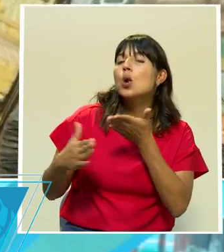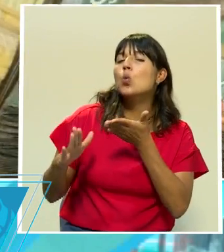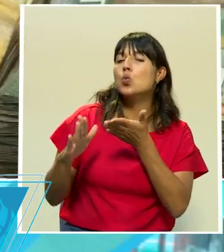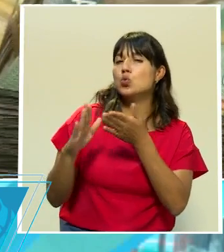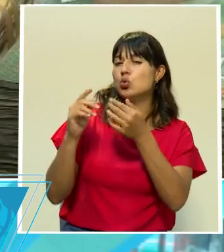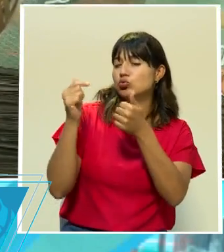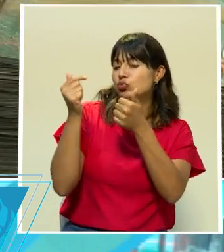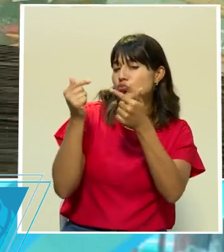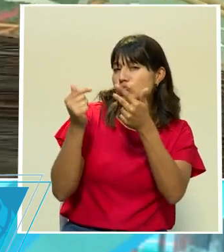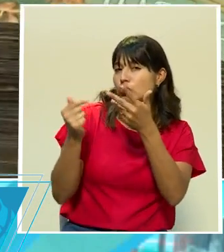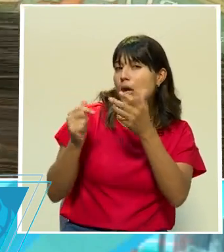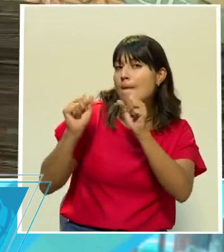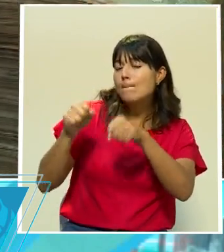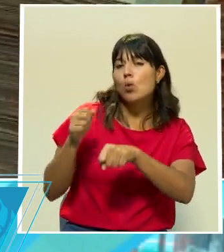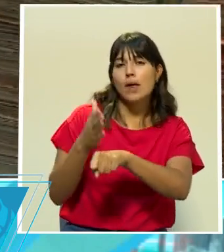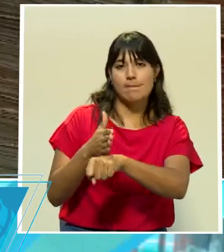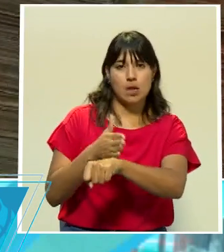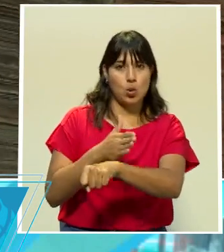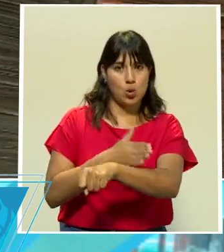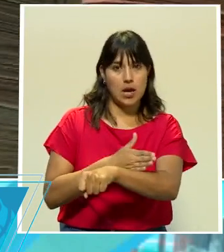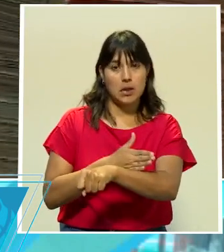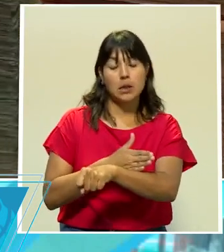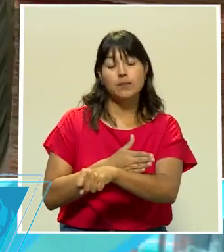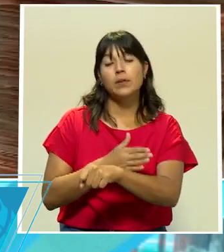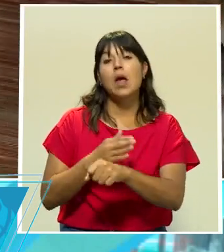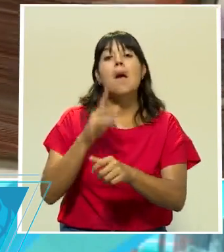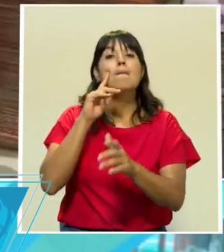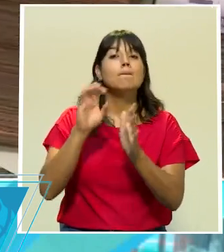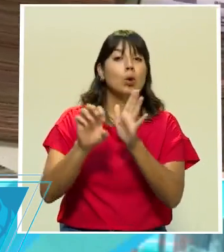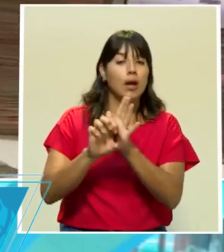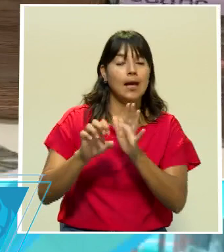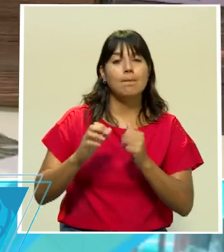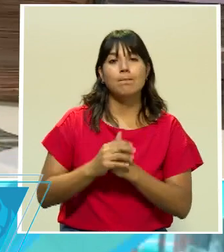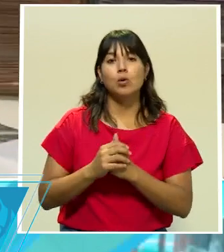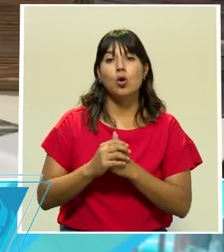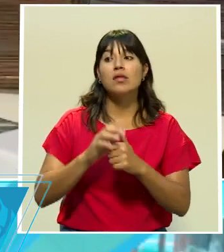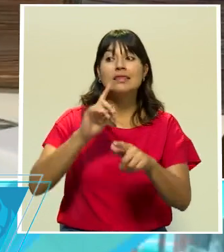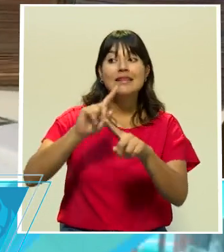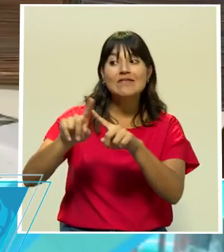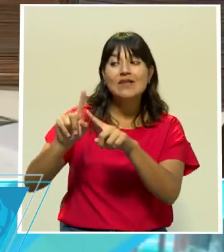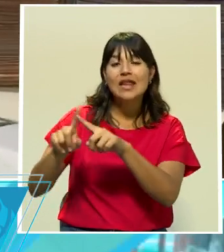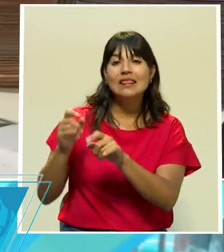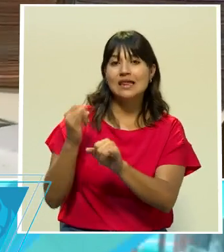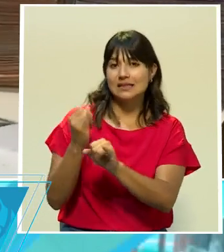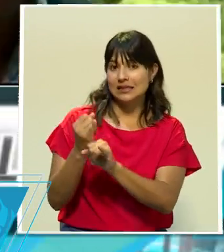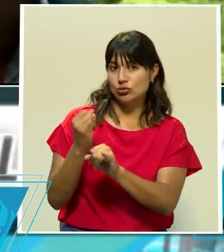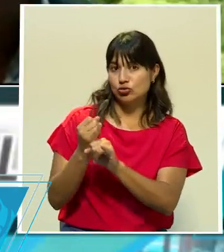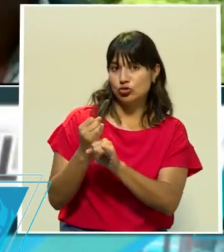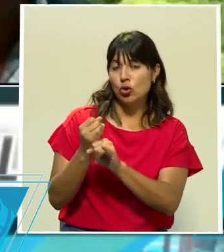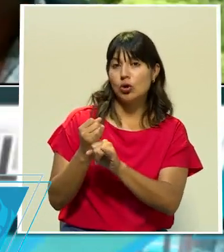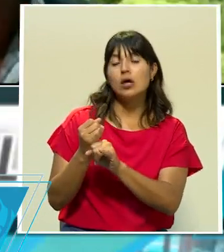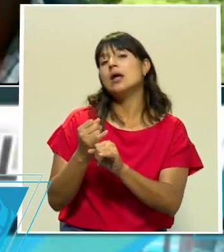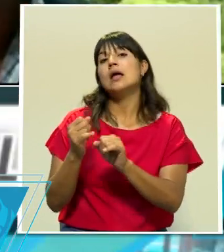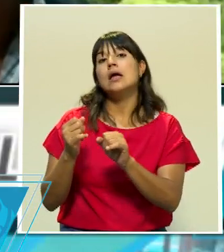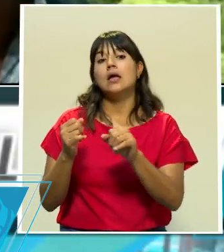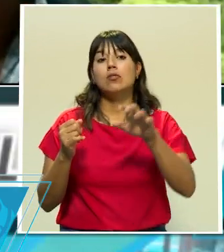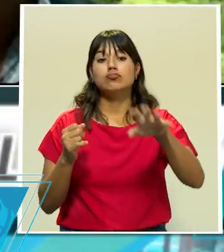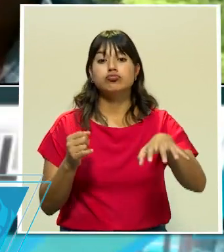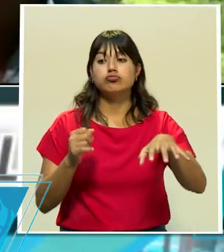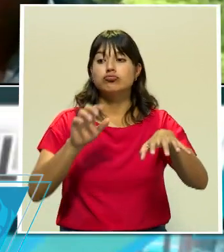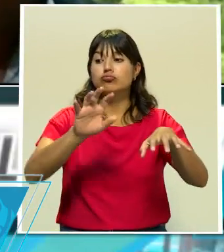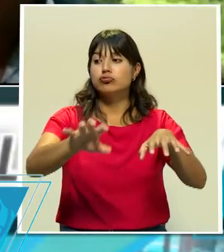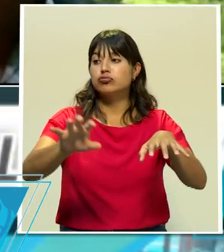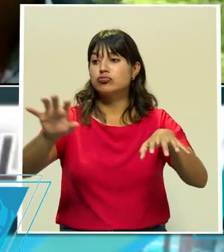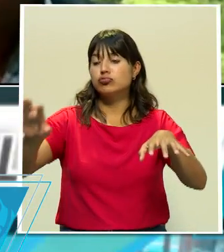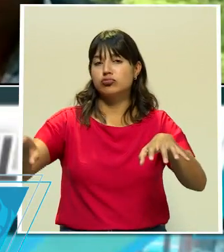son importantes considerar. Por ejemplo, hay una serie de instituciones que pueden ser refundidas en